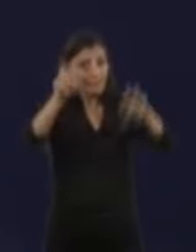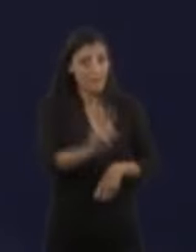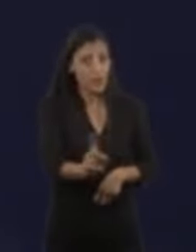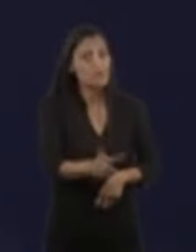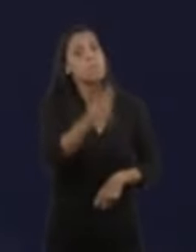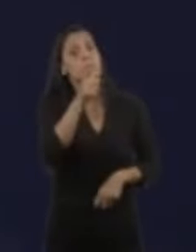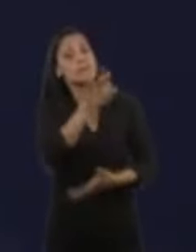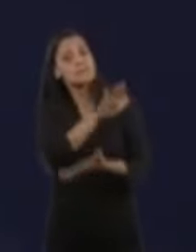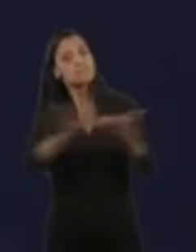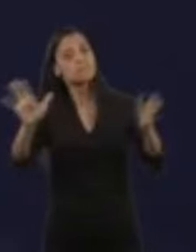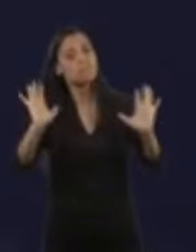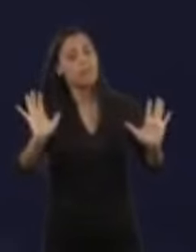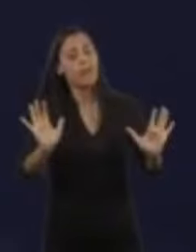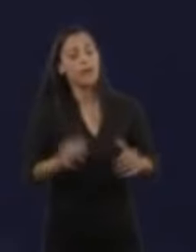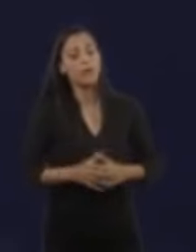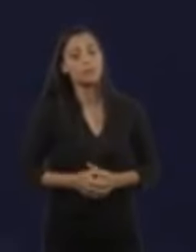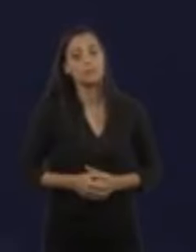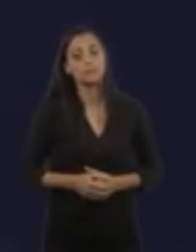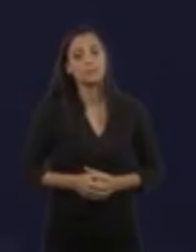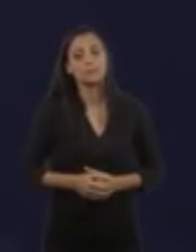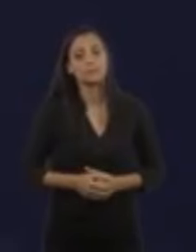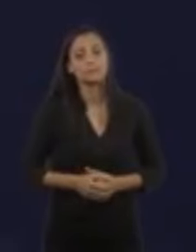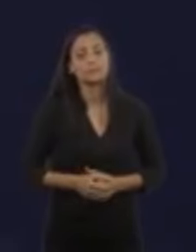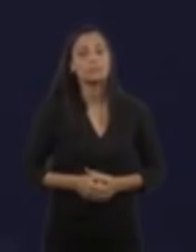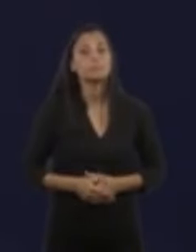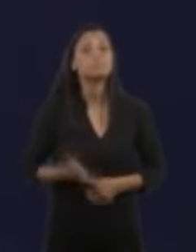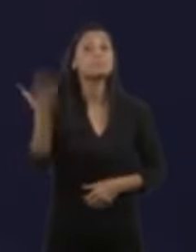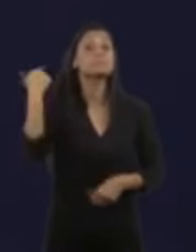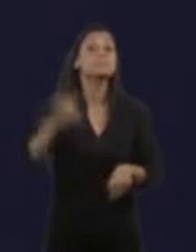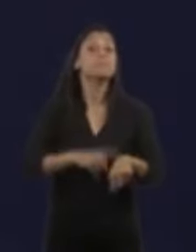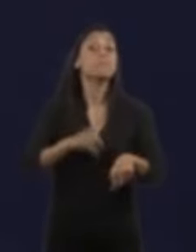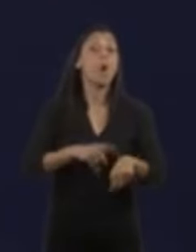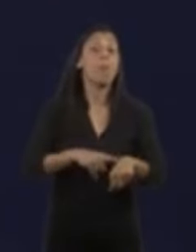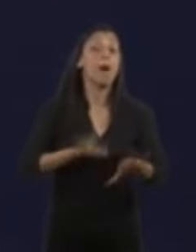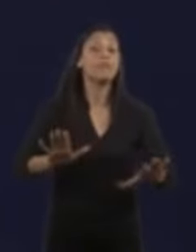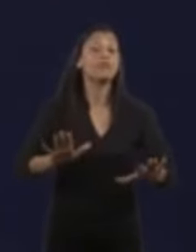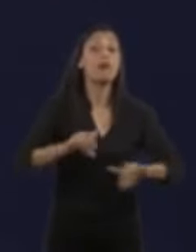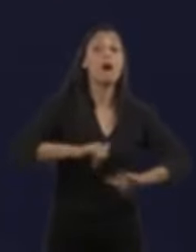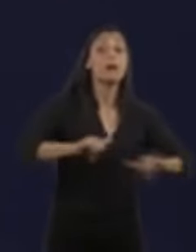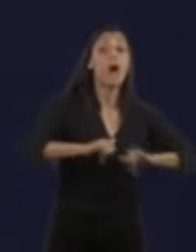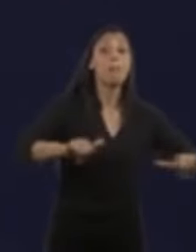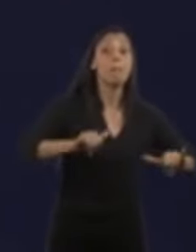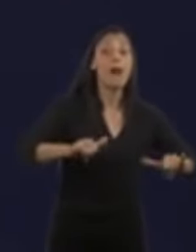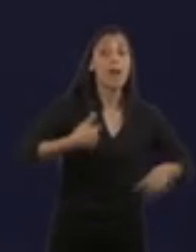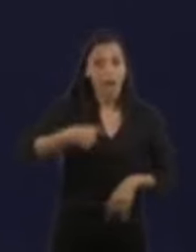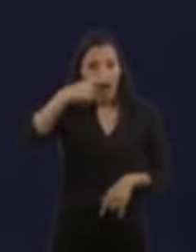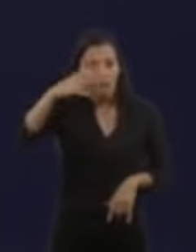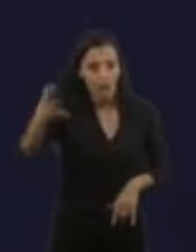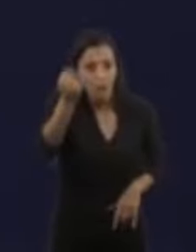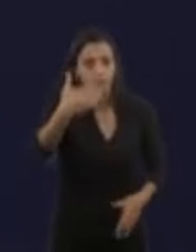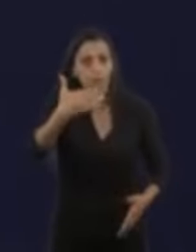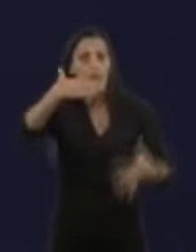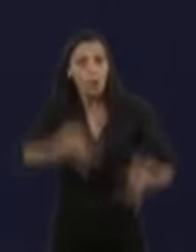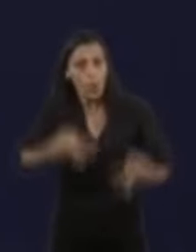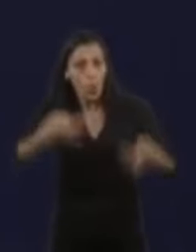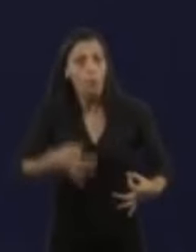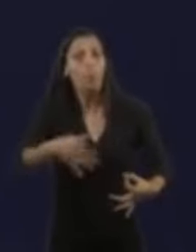novedoso pero eh cumplir lo que se promete en campaña Eso sí es novedoso Y eso